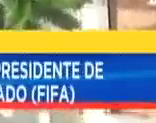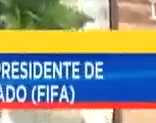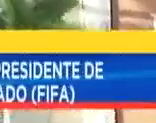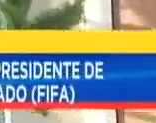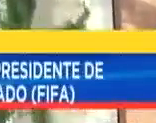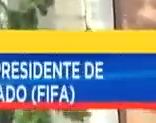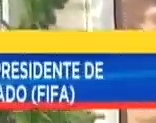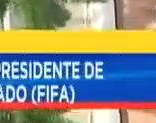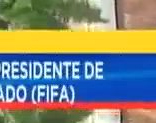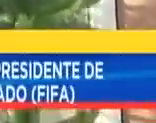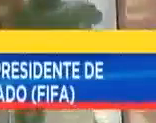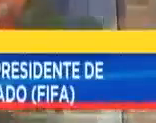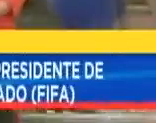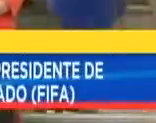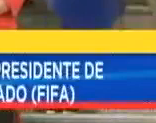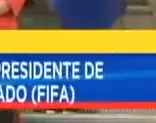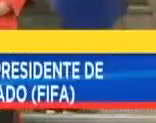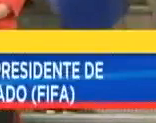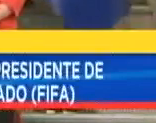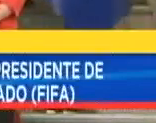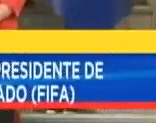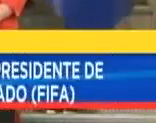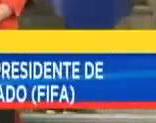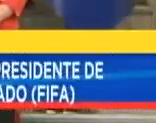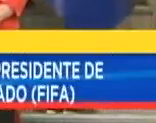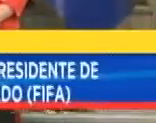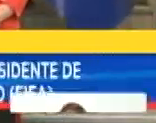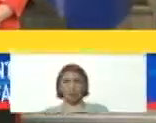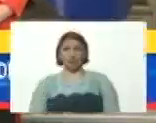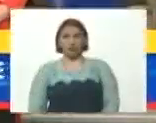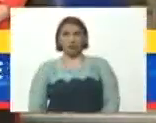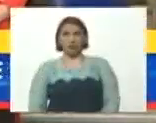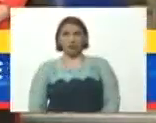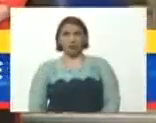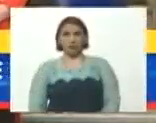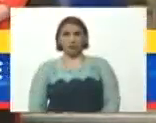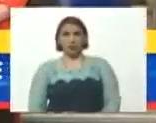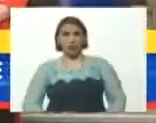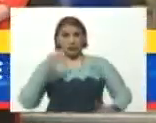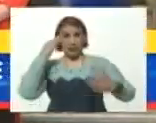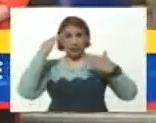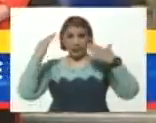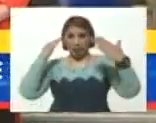Sí me escuchan, ¿verdad? Bueno, mi saludo en esta tarde calurosa.